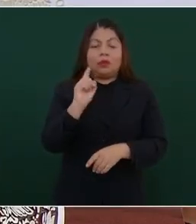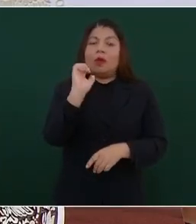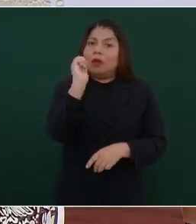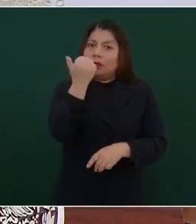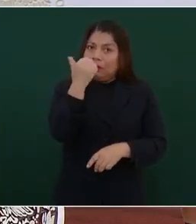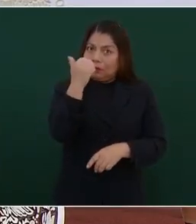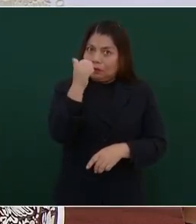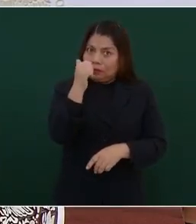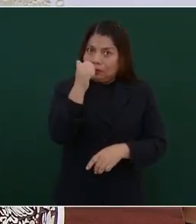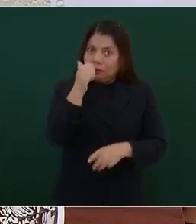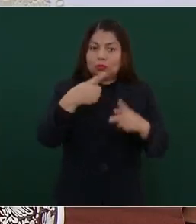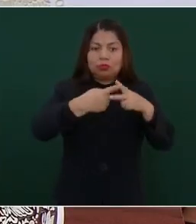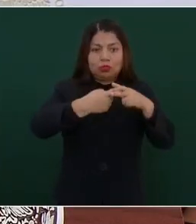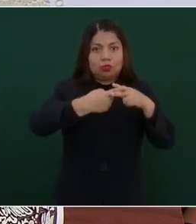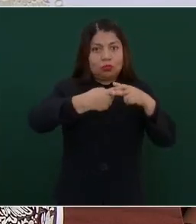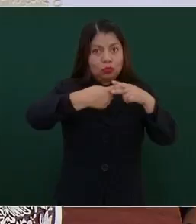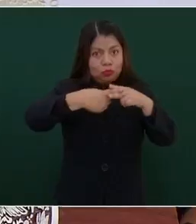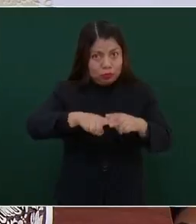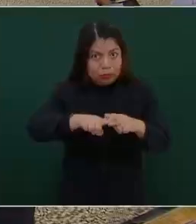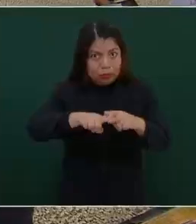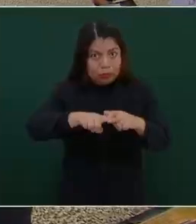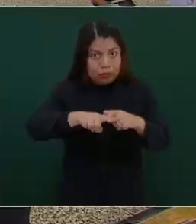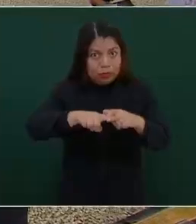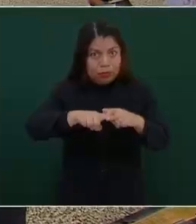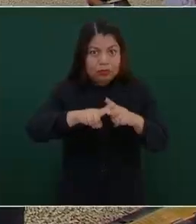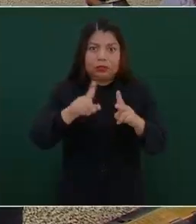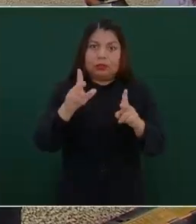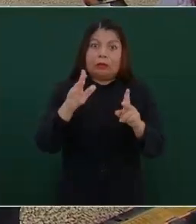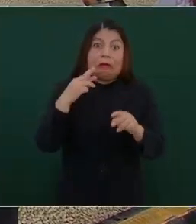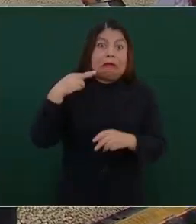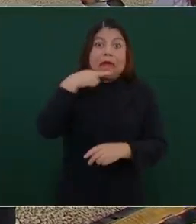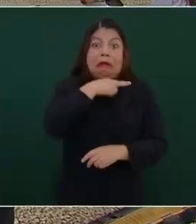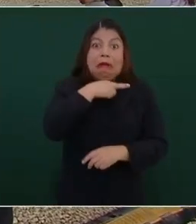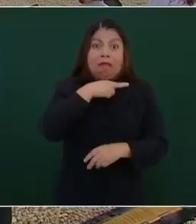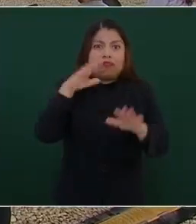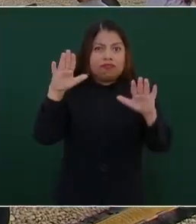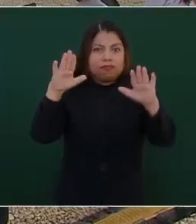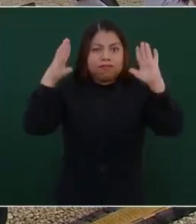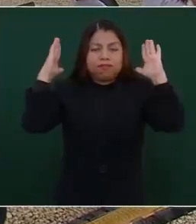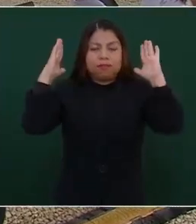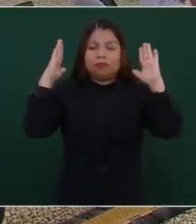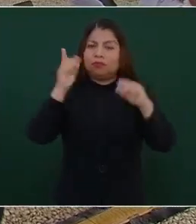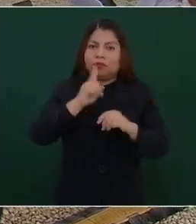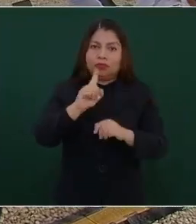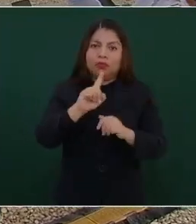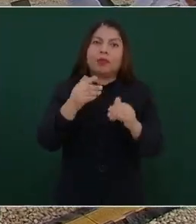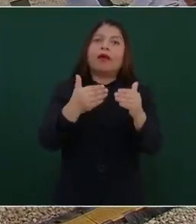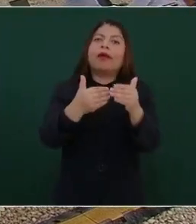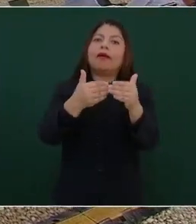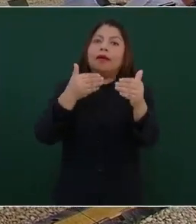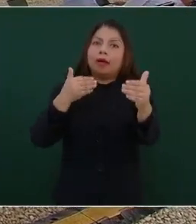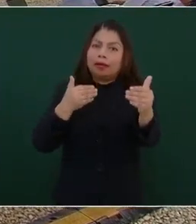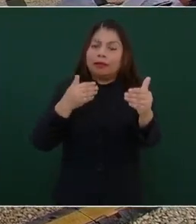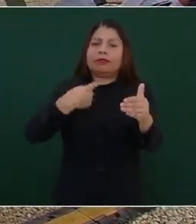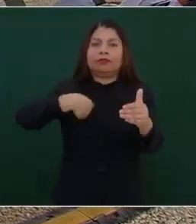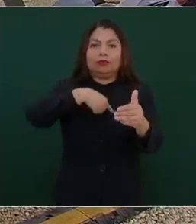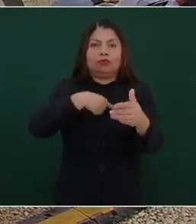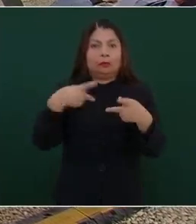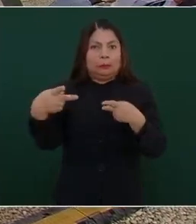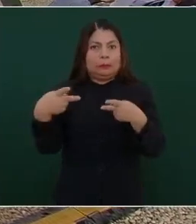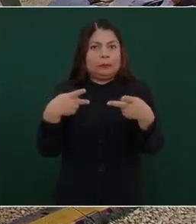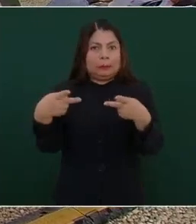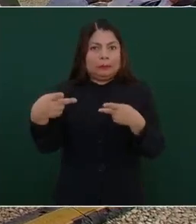No, queremos hacerlo con mucha anticipación para que empiece a funcionar y